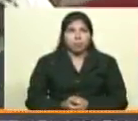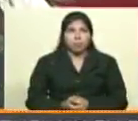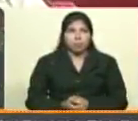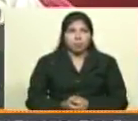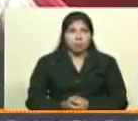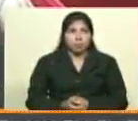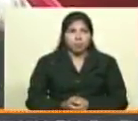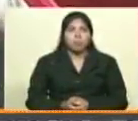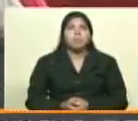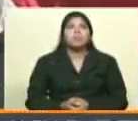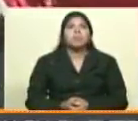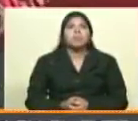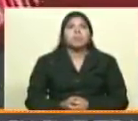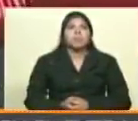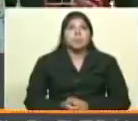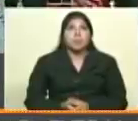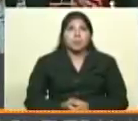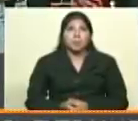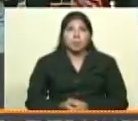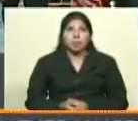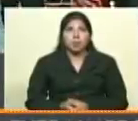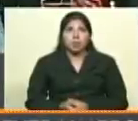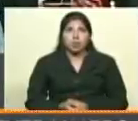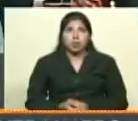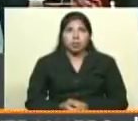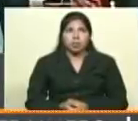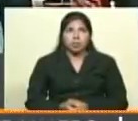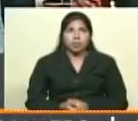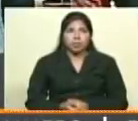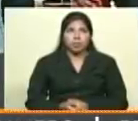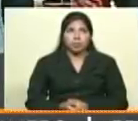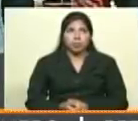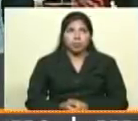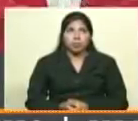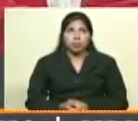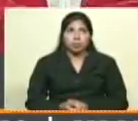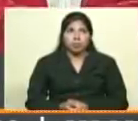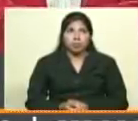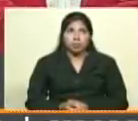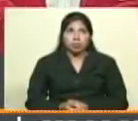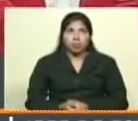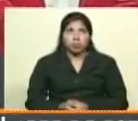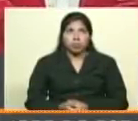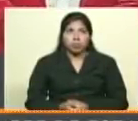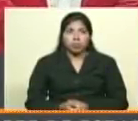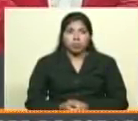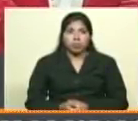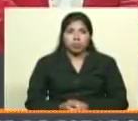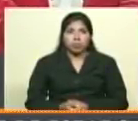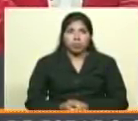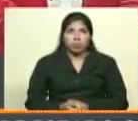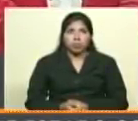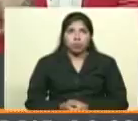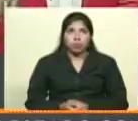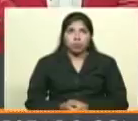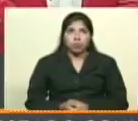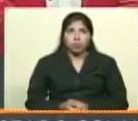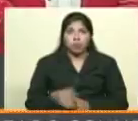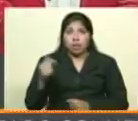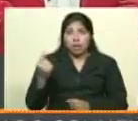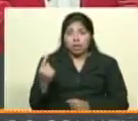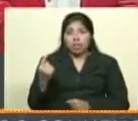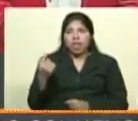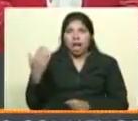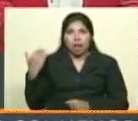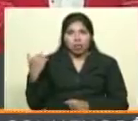Y nuestra tierra fue bendecida desde siempre, porque haber tenido un Bolívar aquí, el niño Bolívar